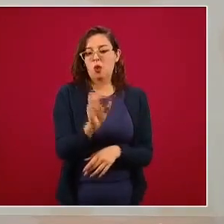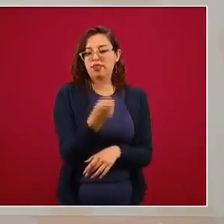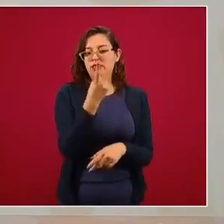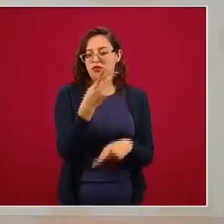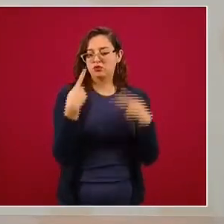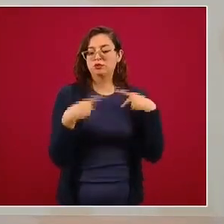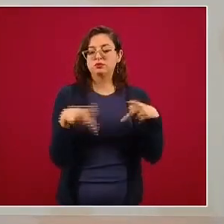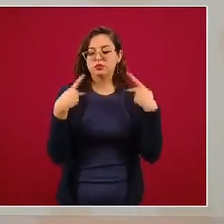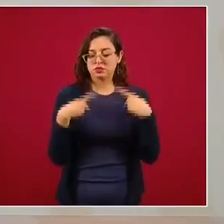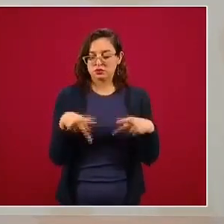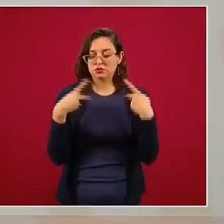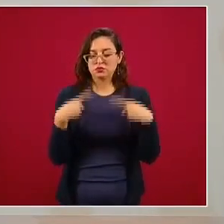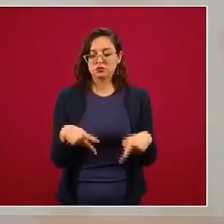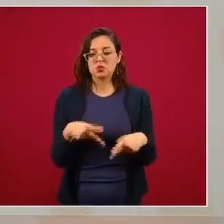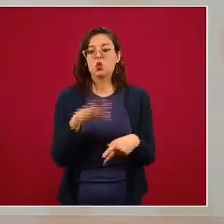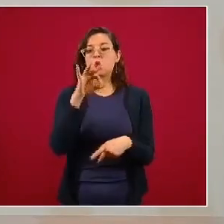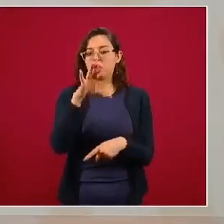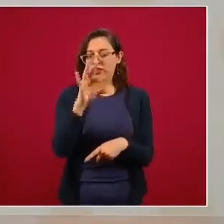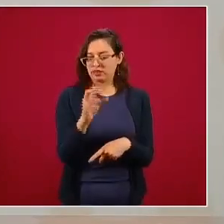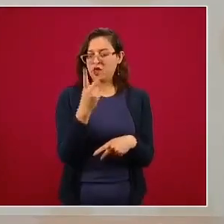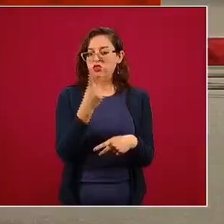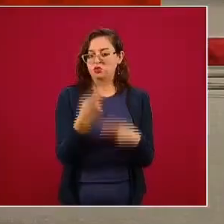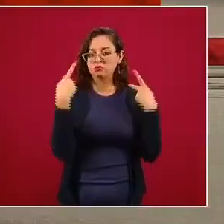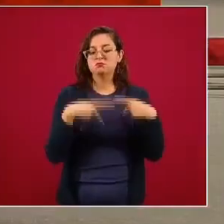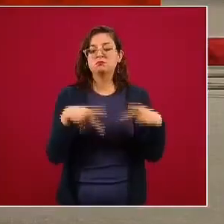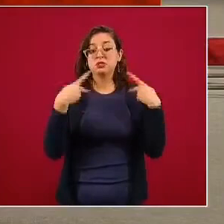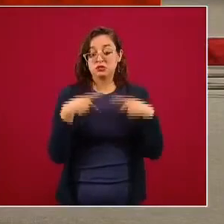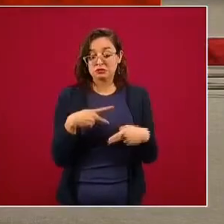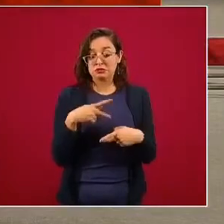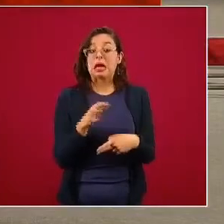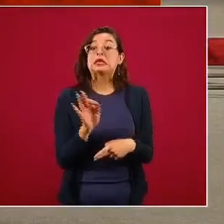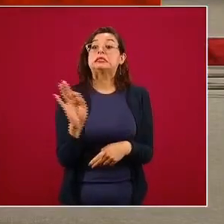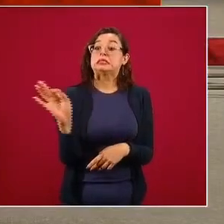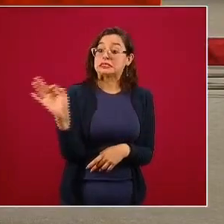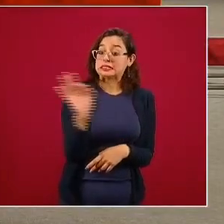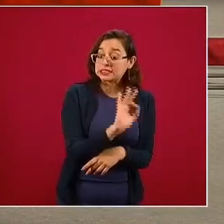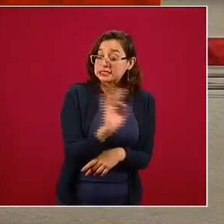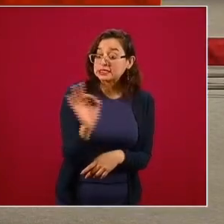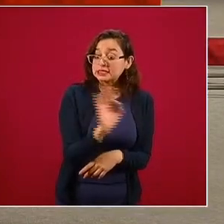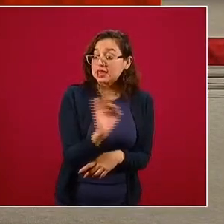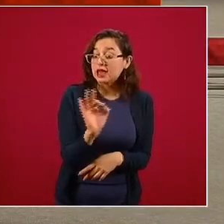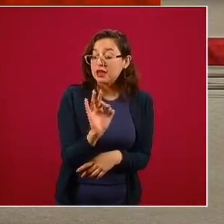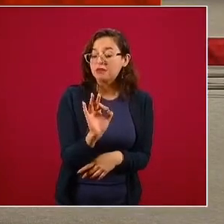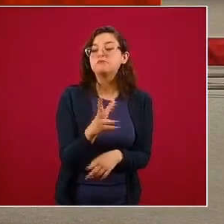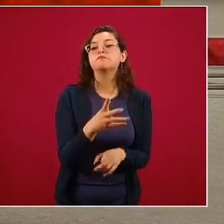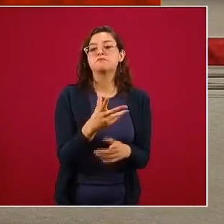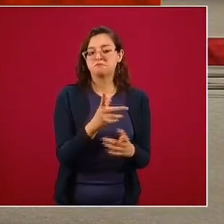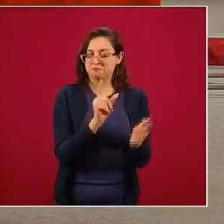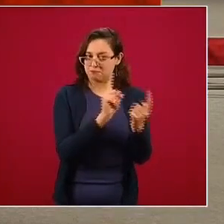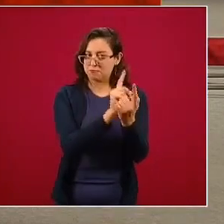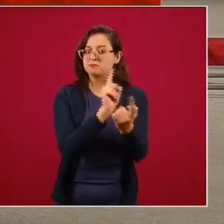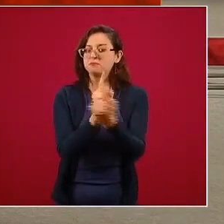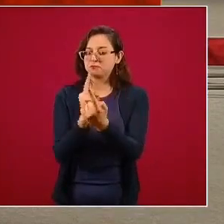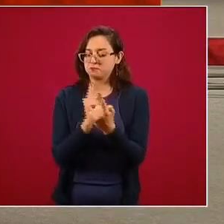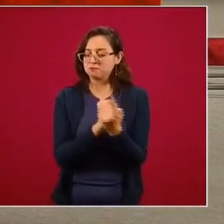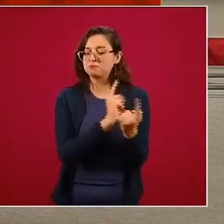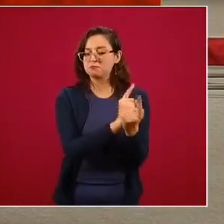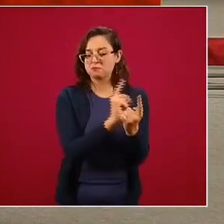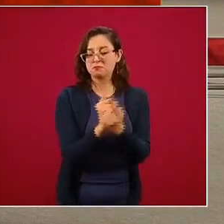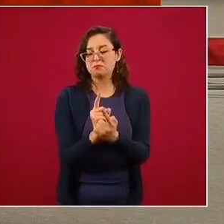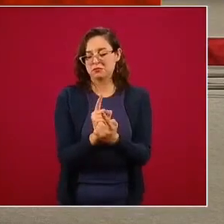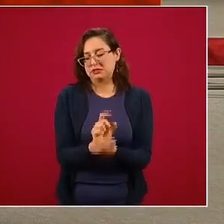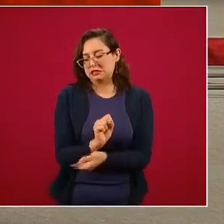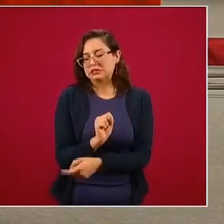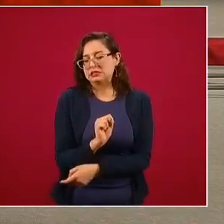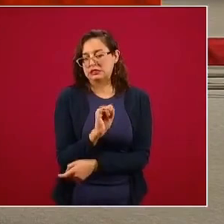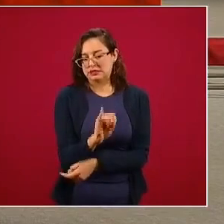42 personas, o sea, son 42 las que en su momento sí tienen la clasificación de ser contacto en este caso del